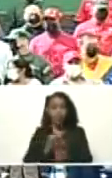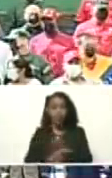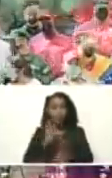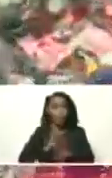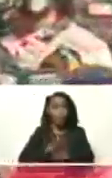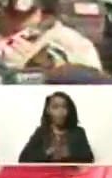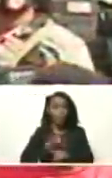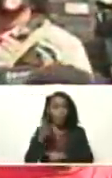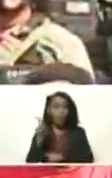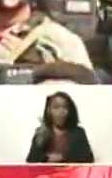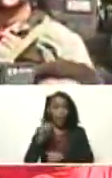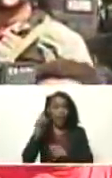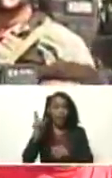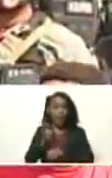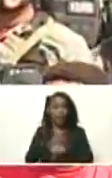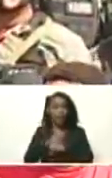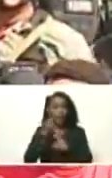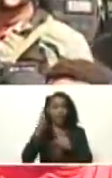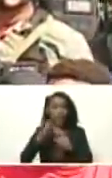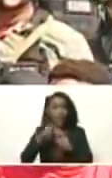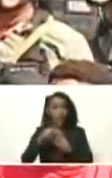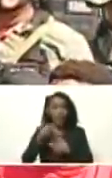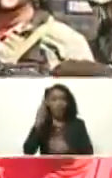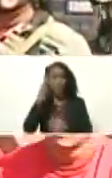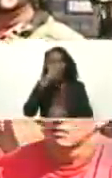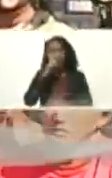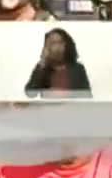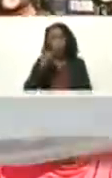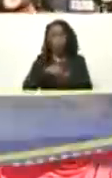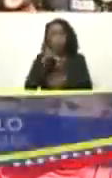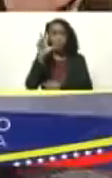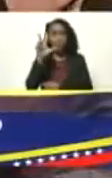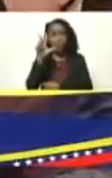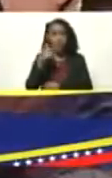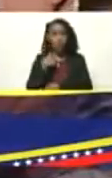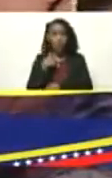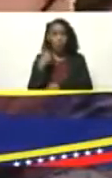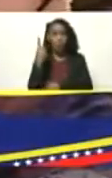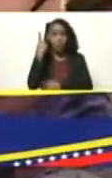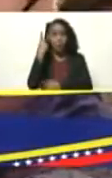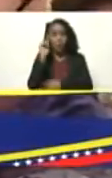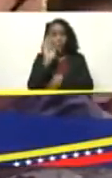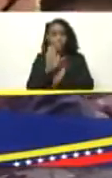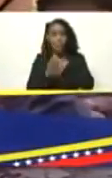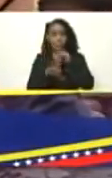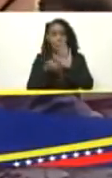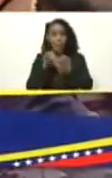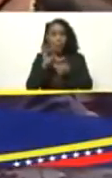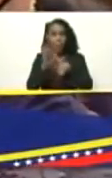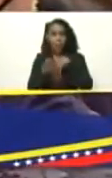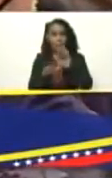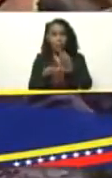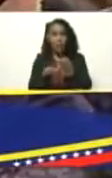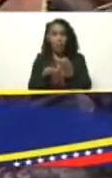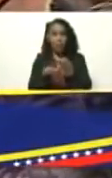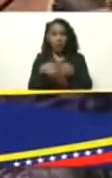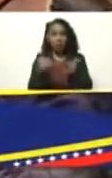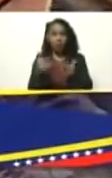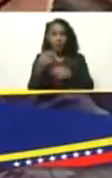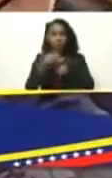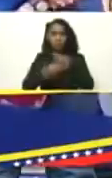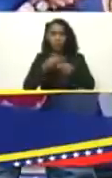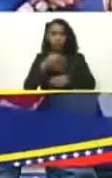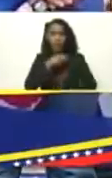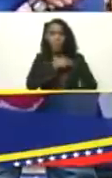Porque Freddy Bernal en el año 2003 dio los primeros pasos de lo que sería la